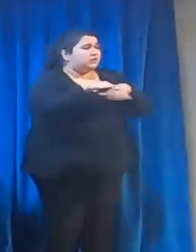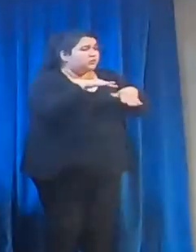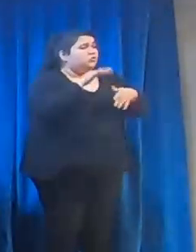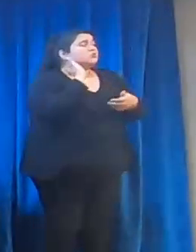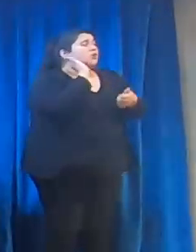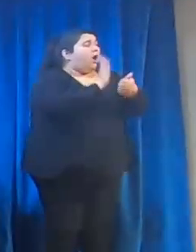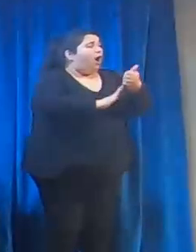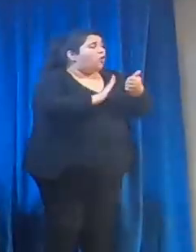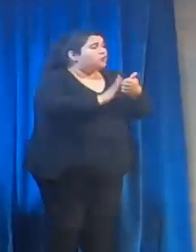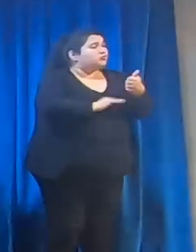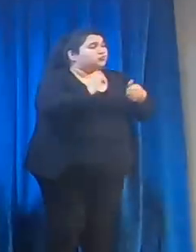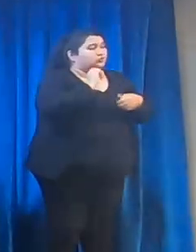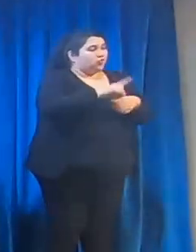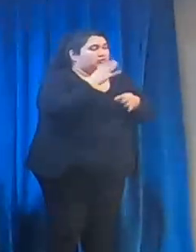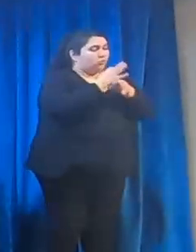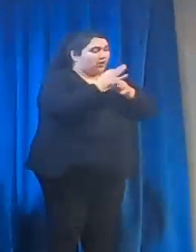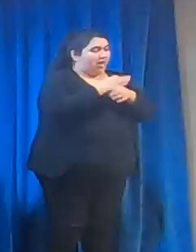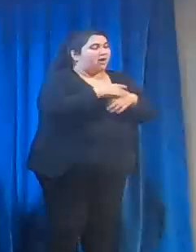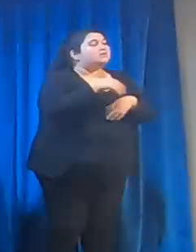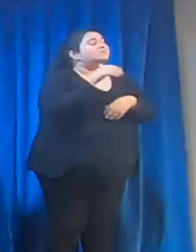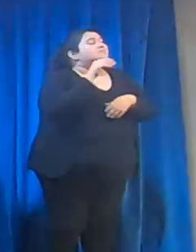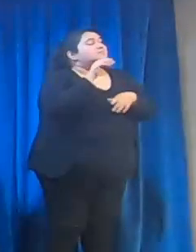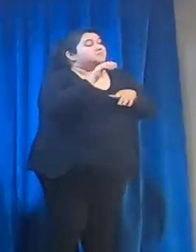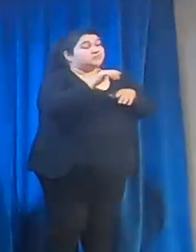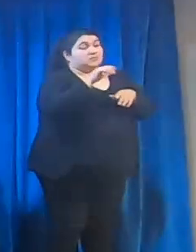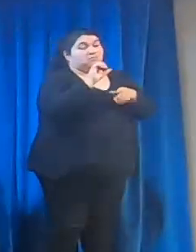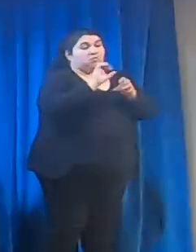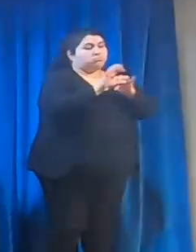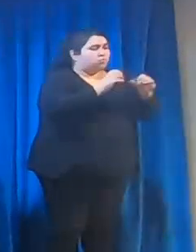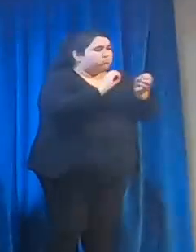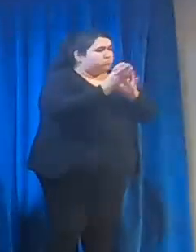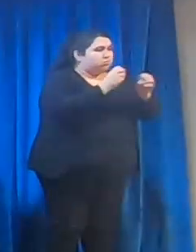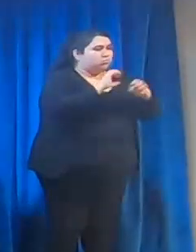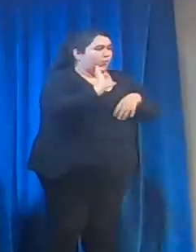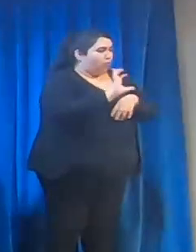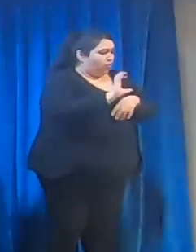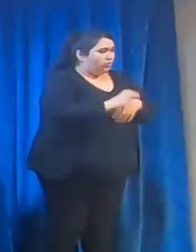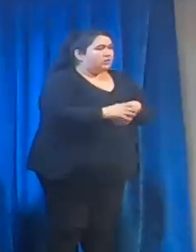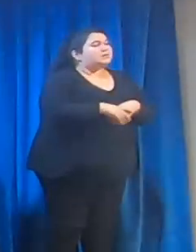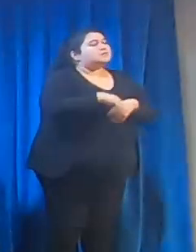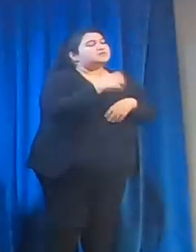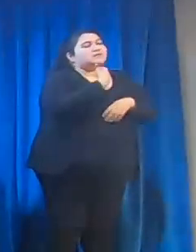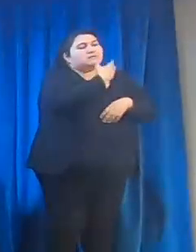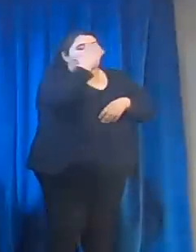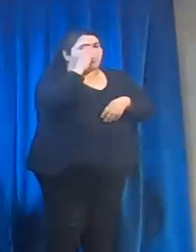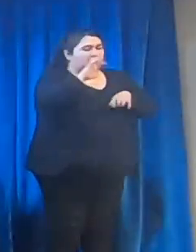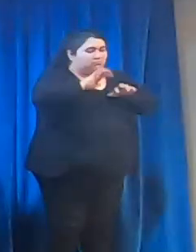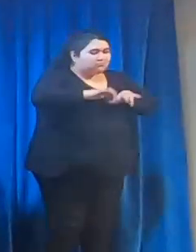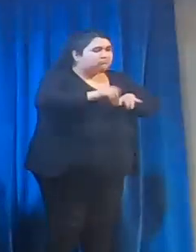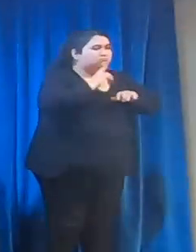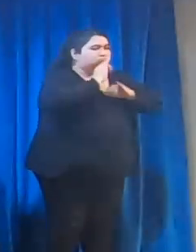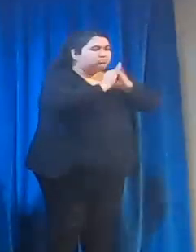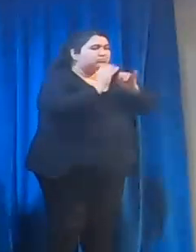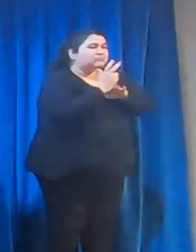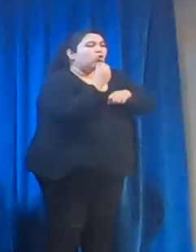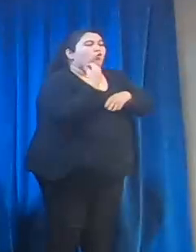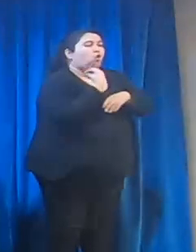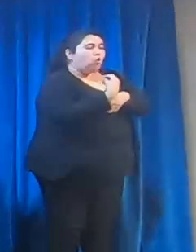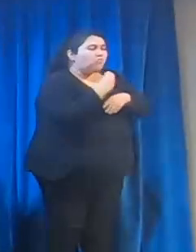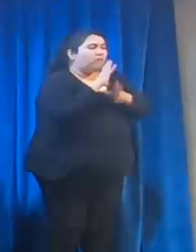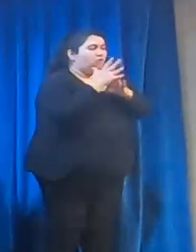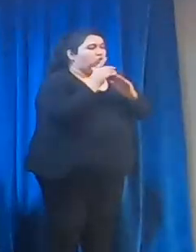acoso escolar; Ciberbullying, cuando el maltrato viaja a las redes; Grooming, cómo enseñar a los chicos a cuidarse en la